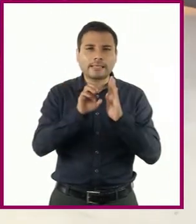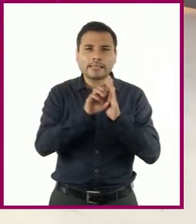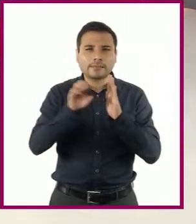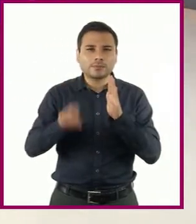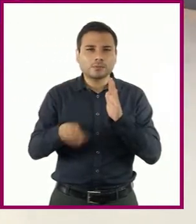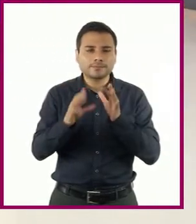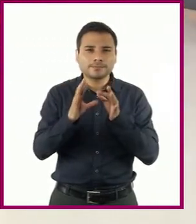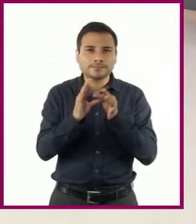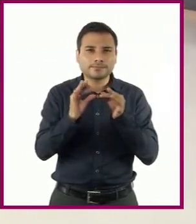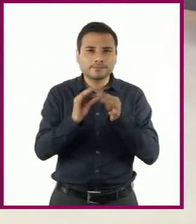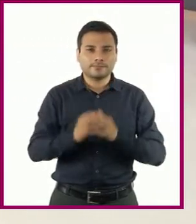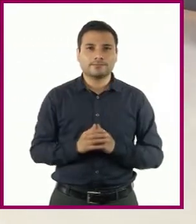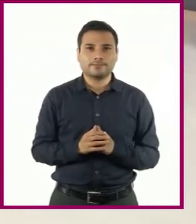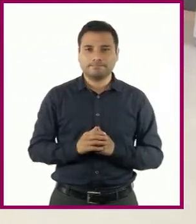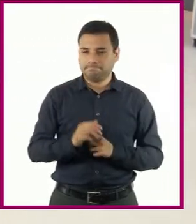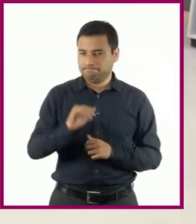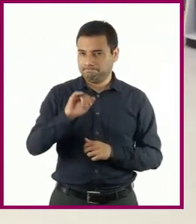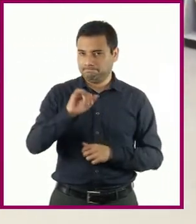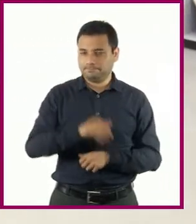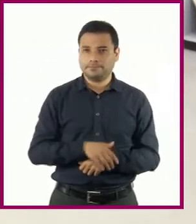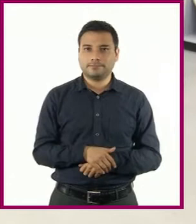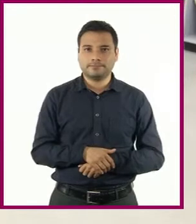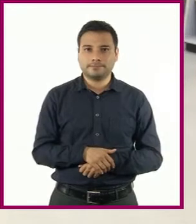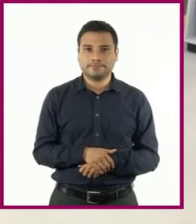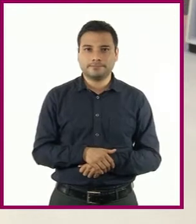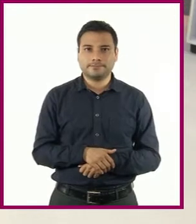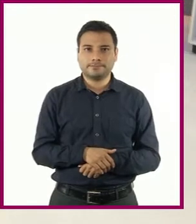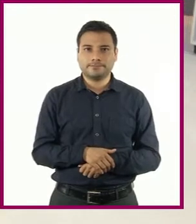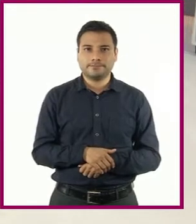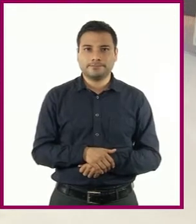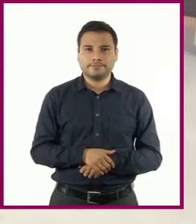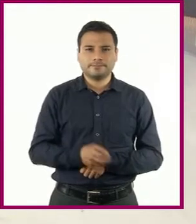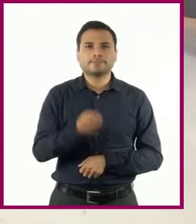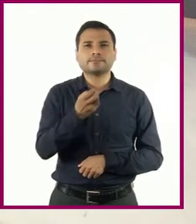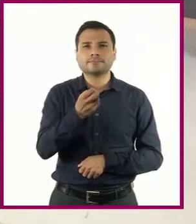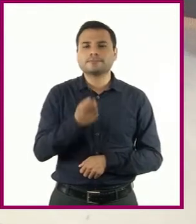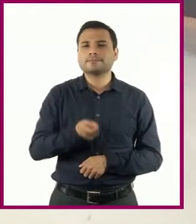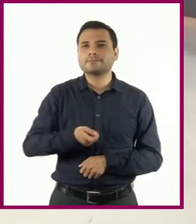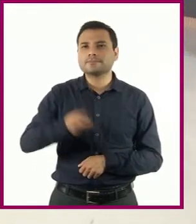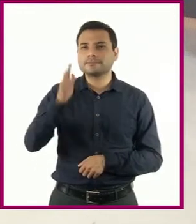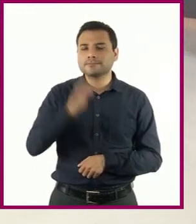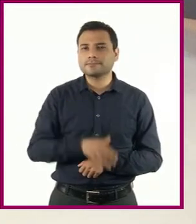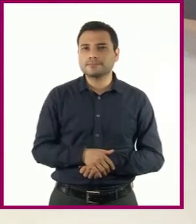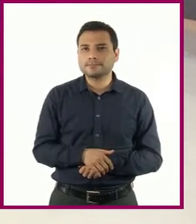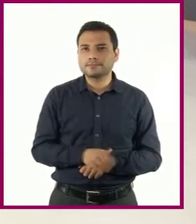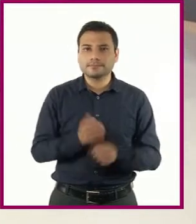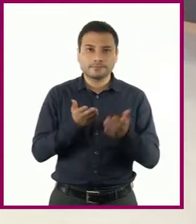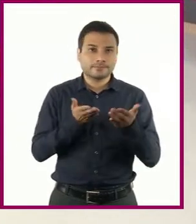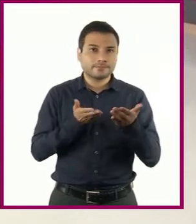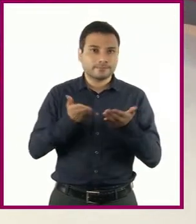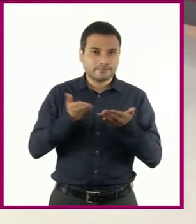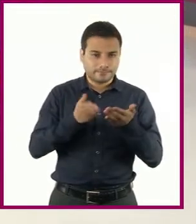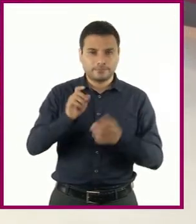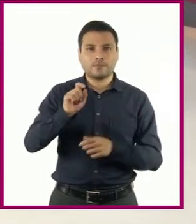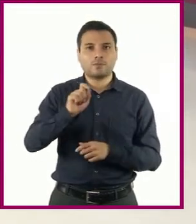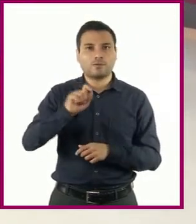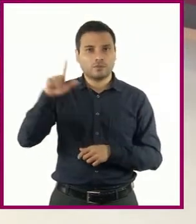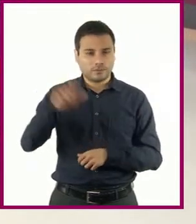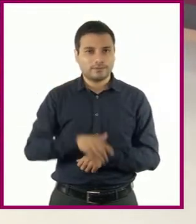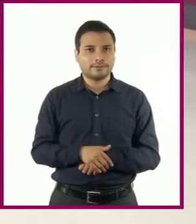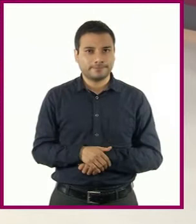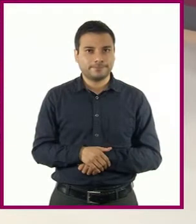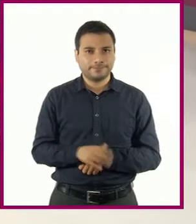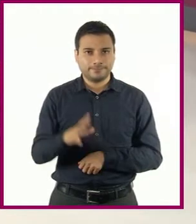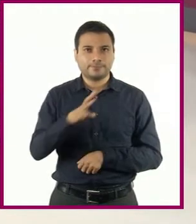sobre esto? Claro que sí. A este tipo de servicios también se les conoce como servicios profesionales e incluyen